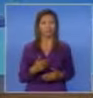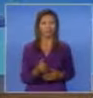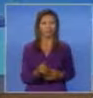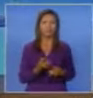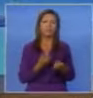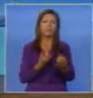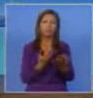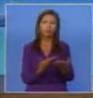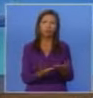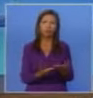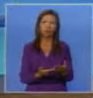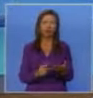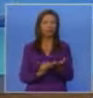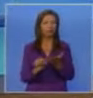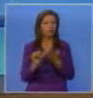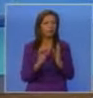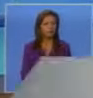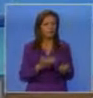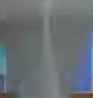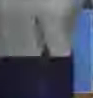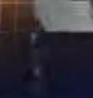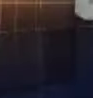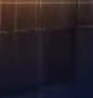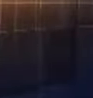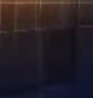Buenas tardes. ¿Qué dijo el ministro en concreto? Cuéntanos.